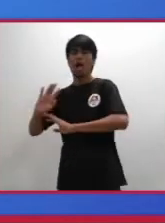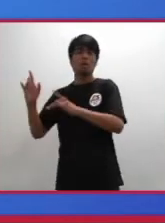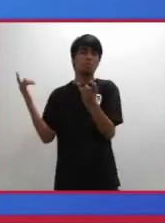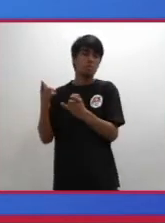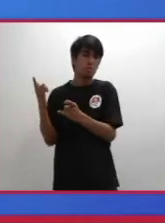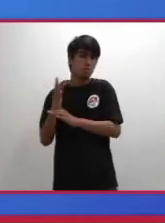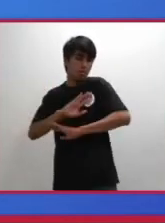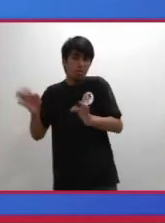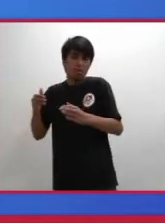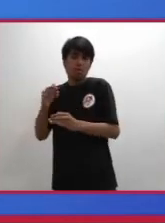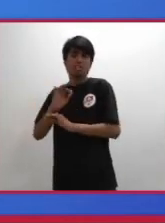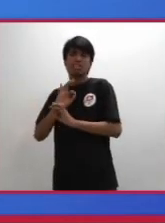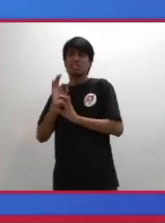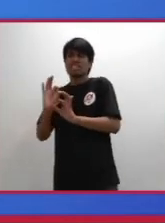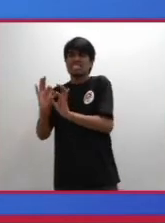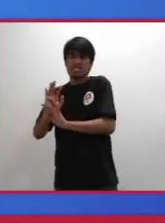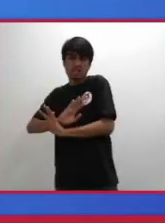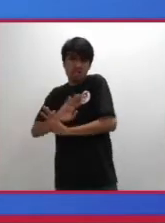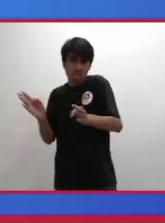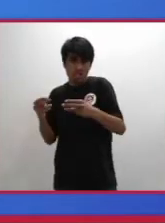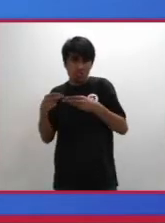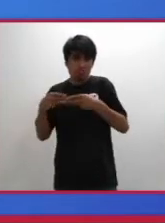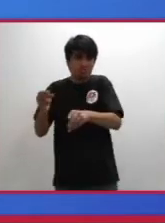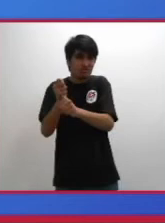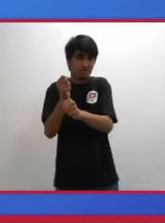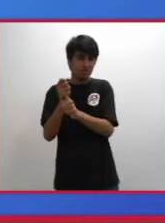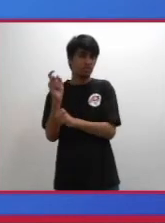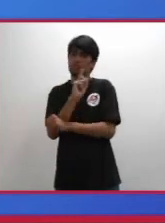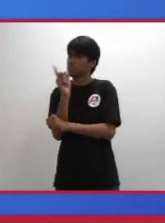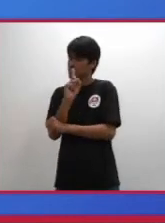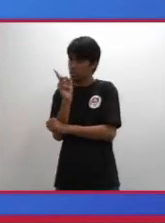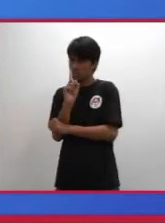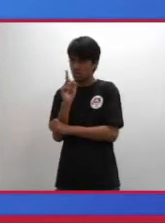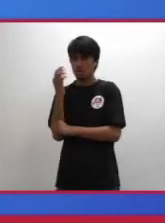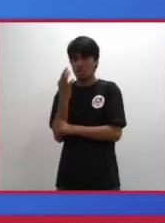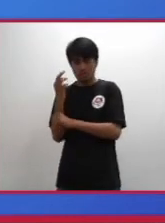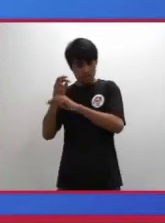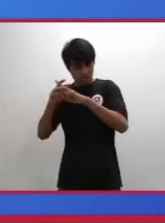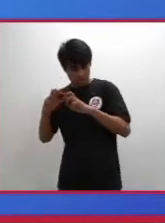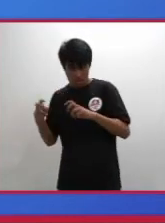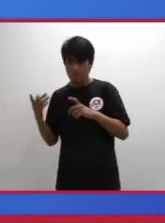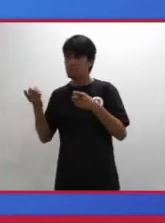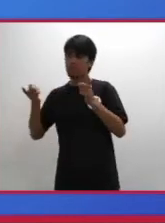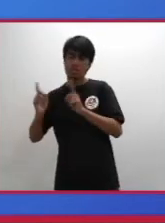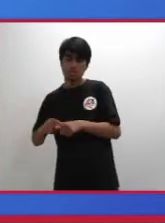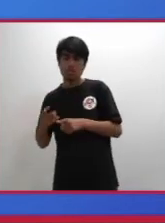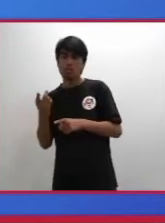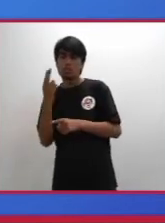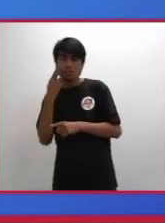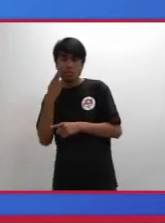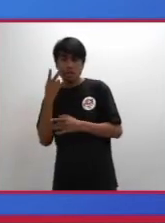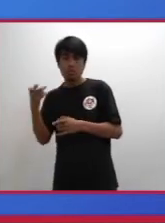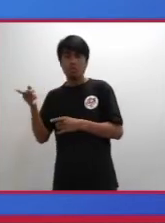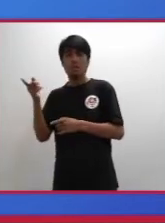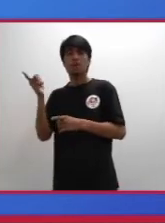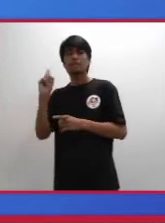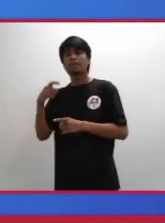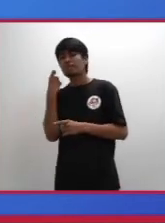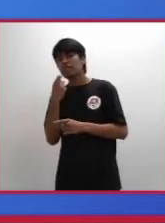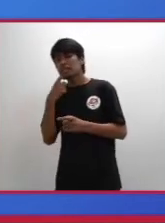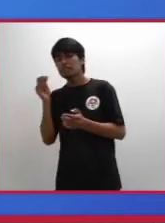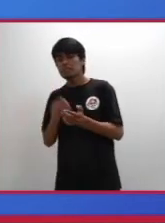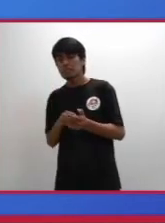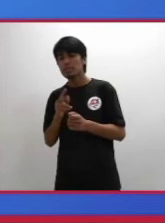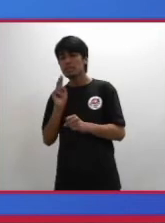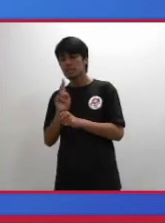un análisis profundo, tomar las medidas necesarias, hacer un cambio, introducir cambios o mejoras en el plan. Esto